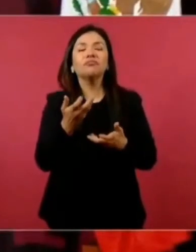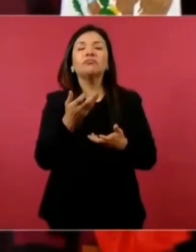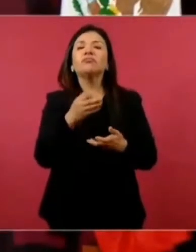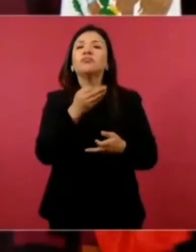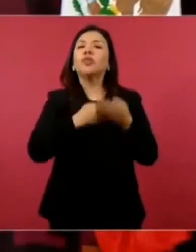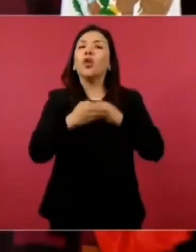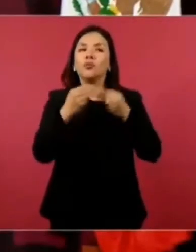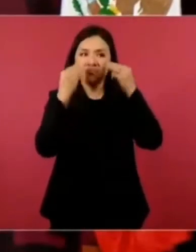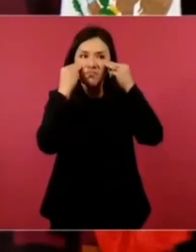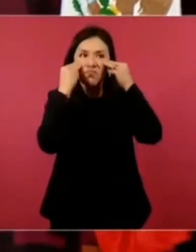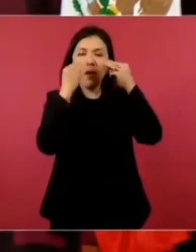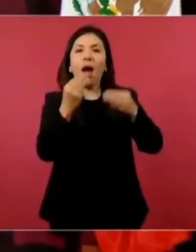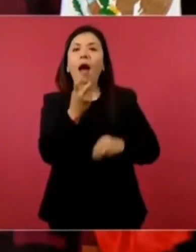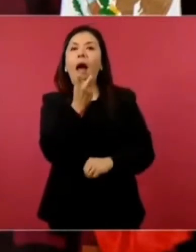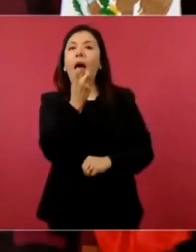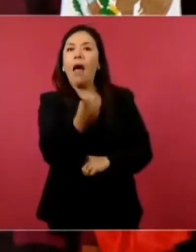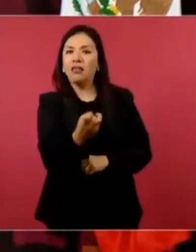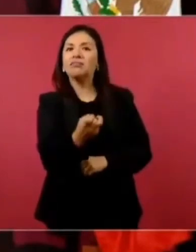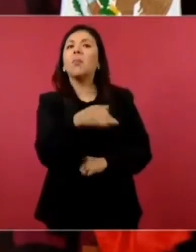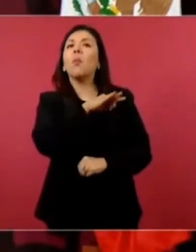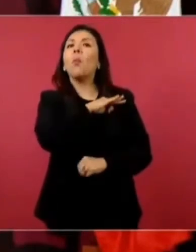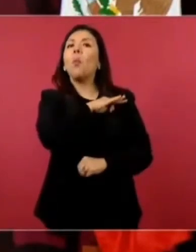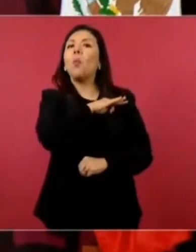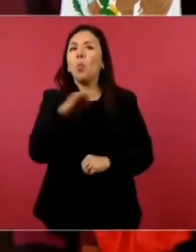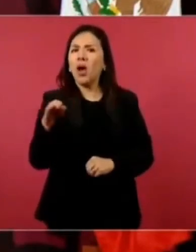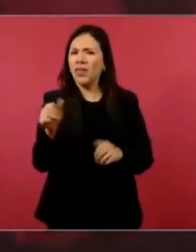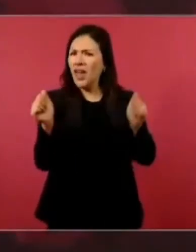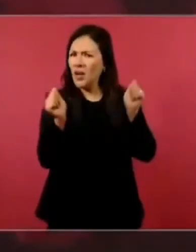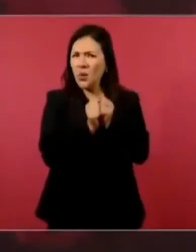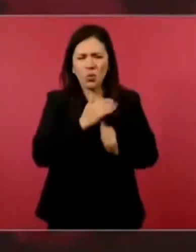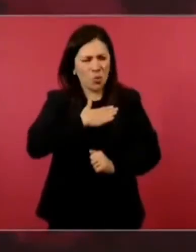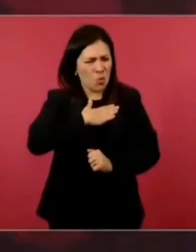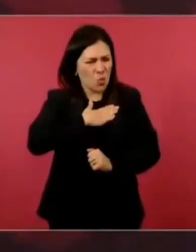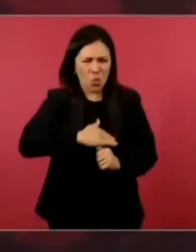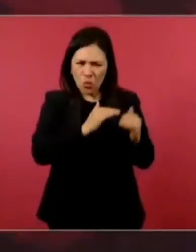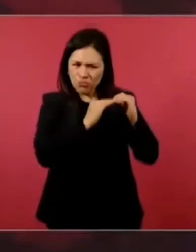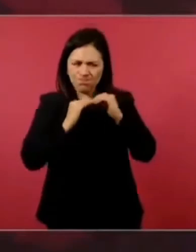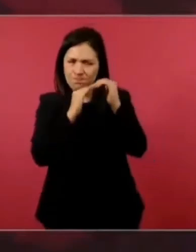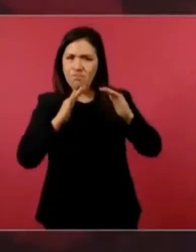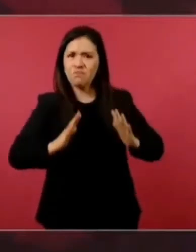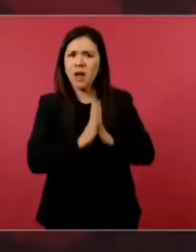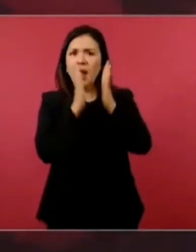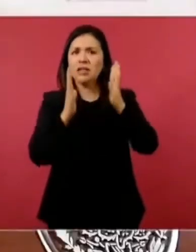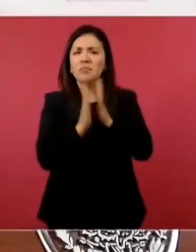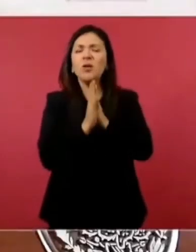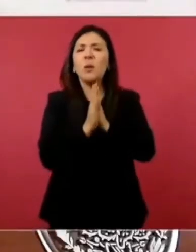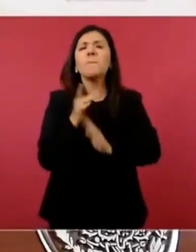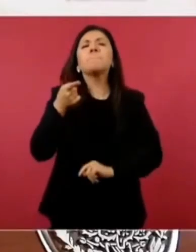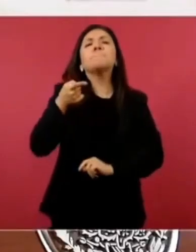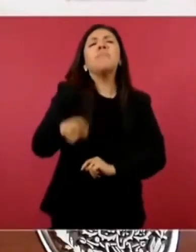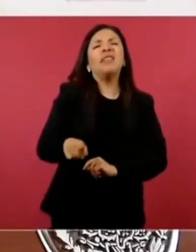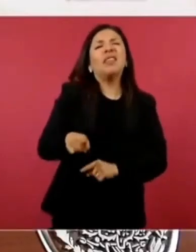se demostró de que en una auténtica democracia el pueblo manda.